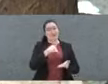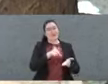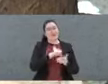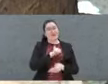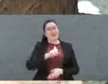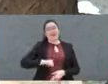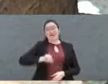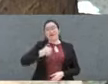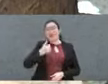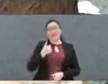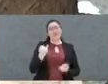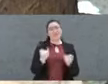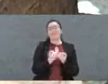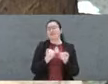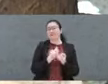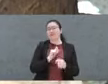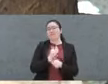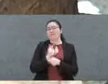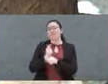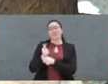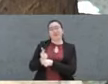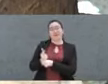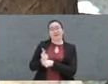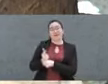Esta metodología y este proceso de